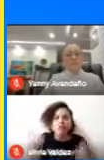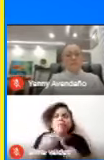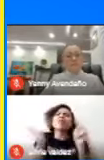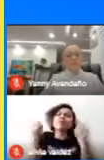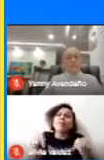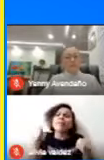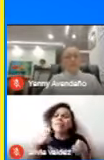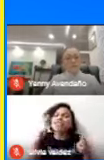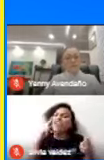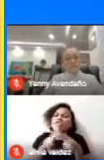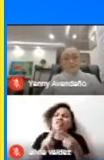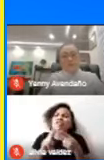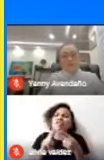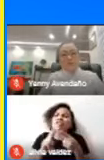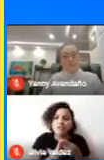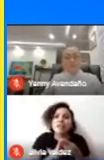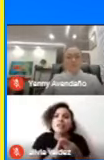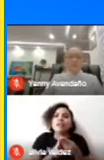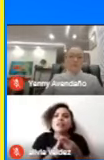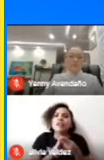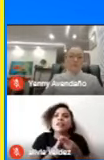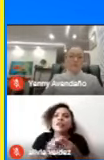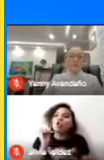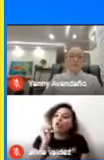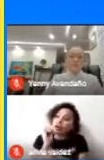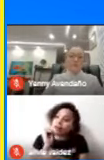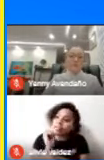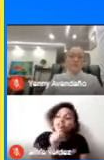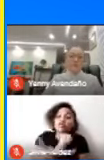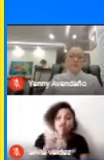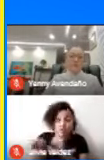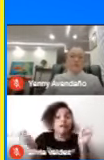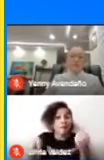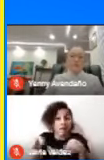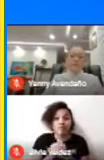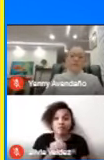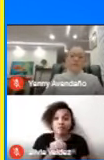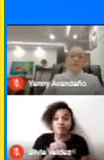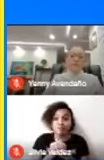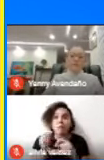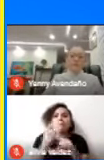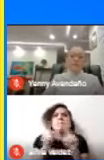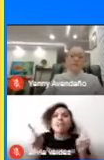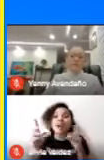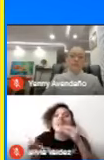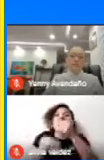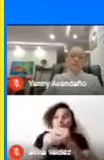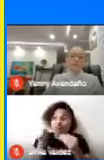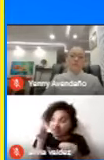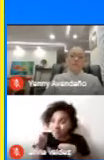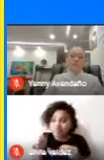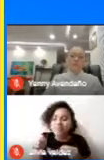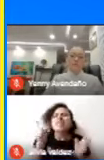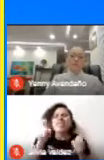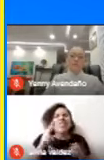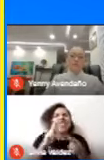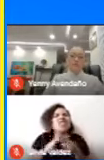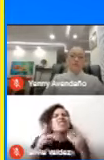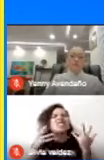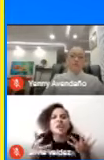que conocer las organizaciones sociales. Pero además de eso, tienen que